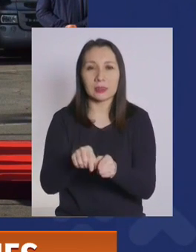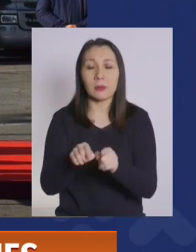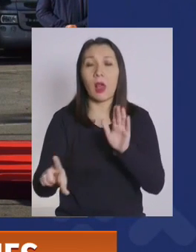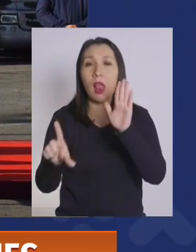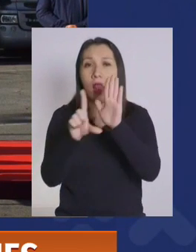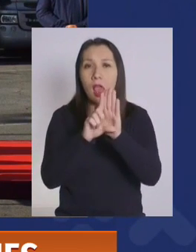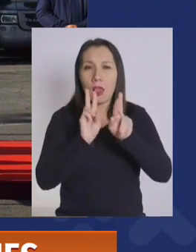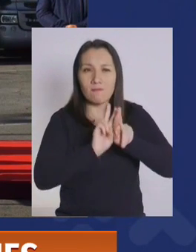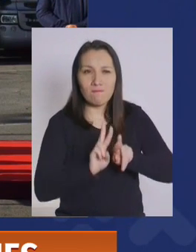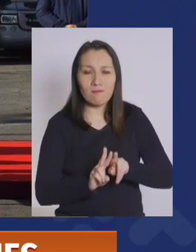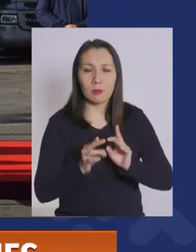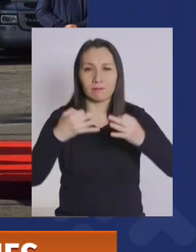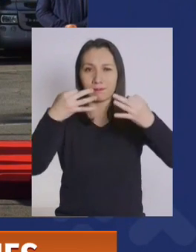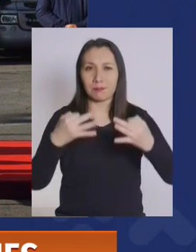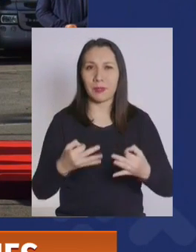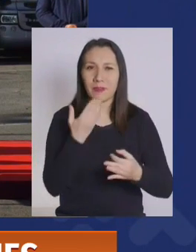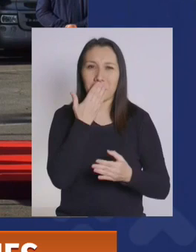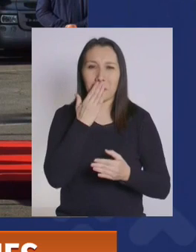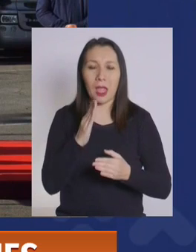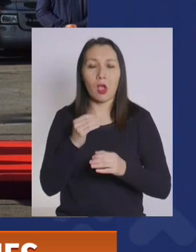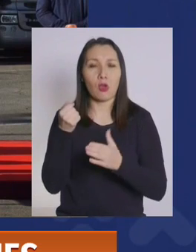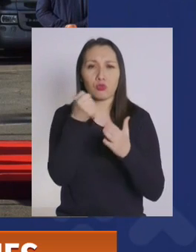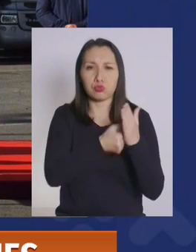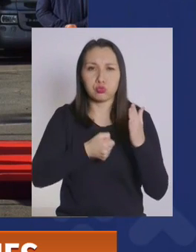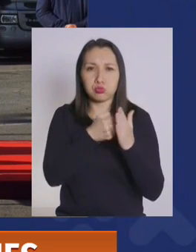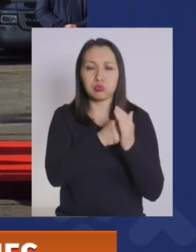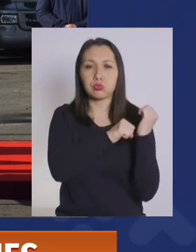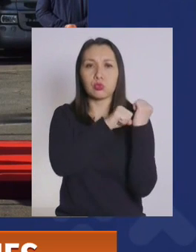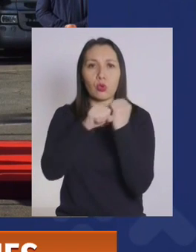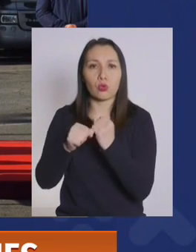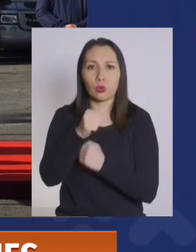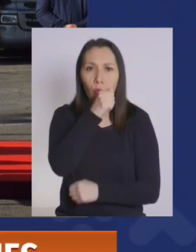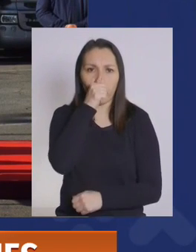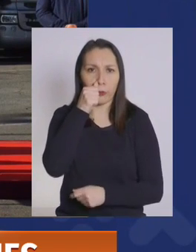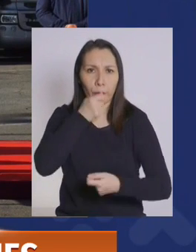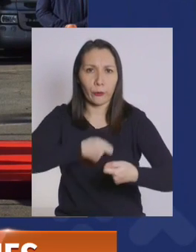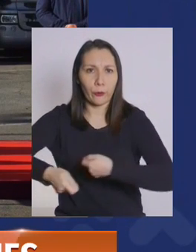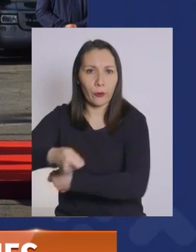que perfecciona y hace más eficaz la lucha contra la droga,